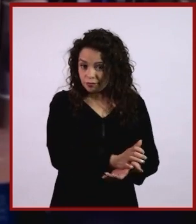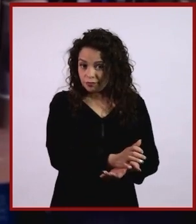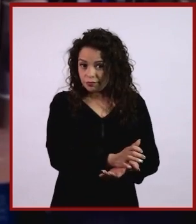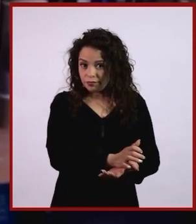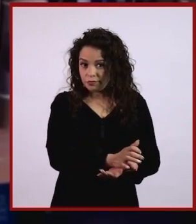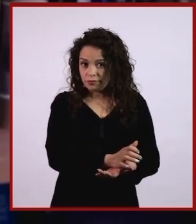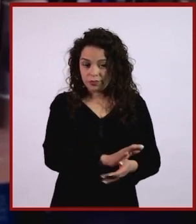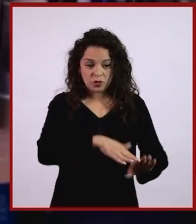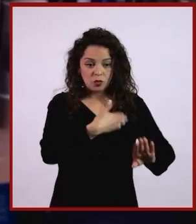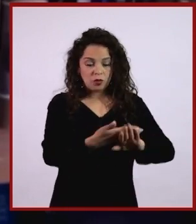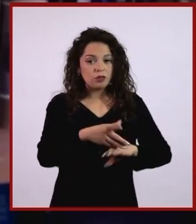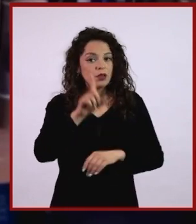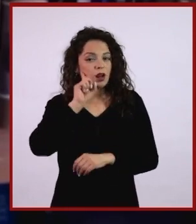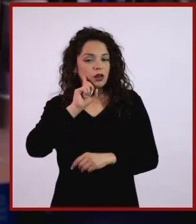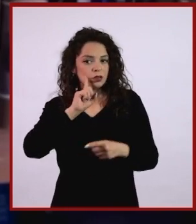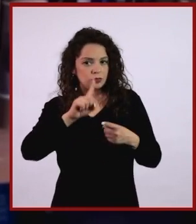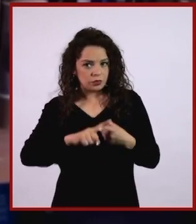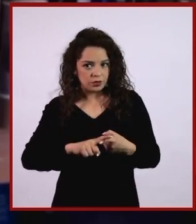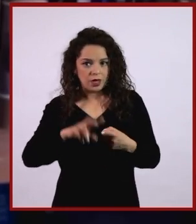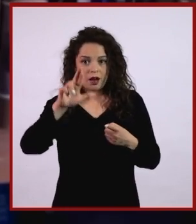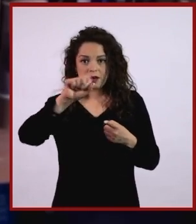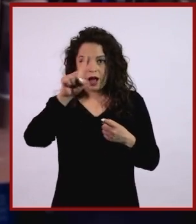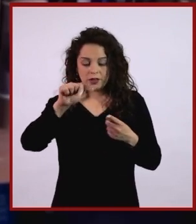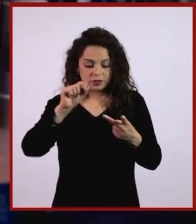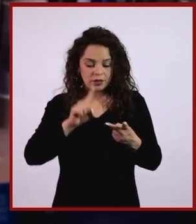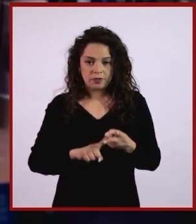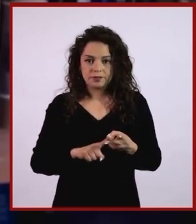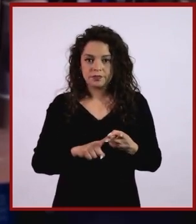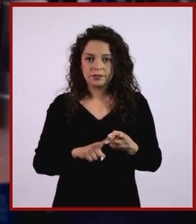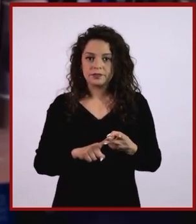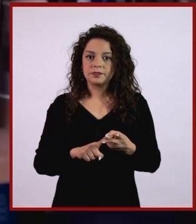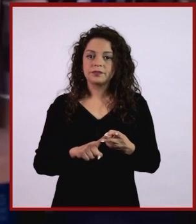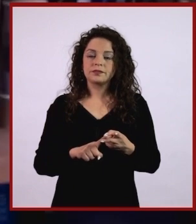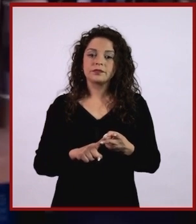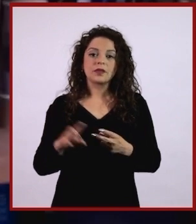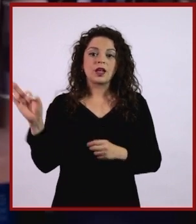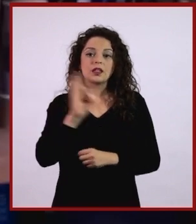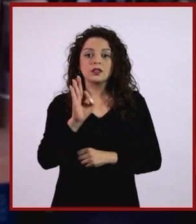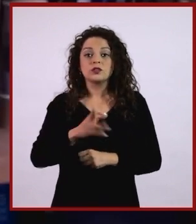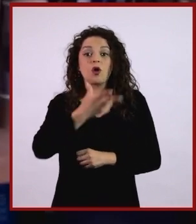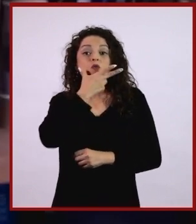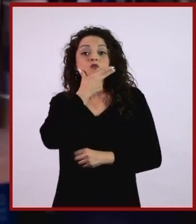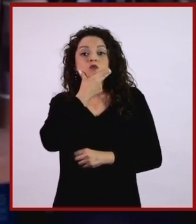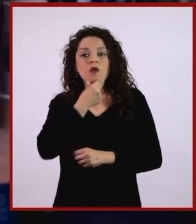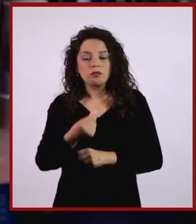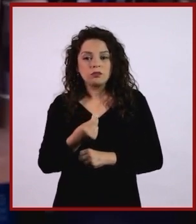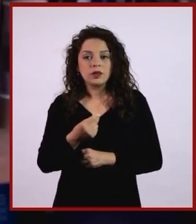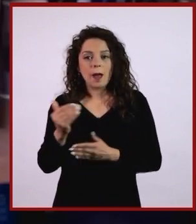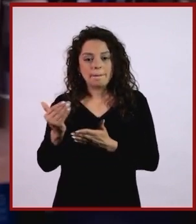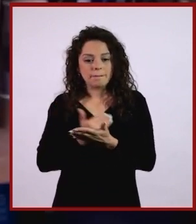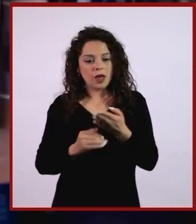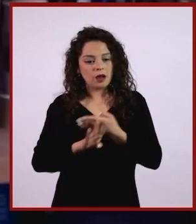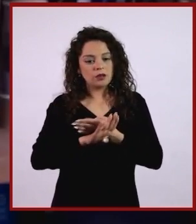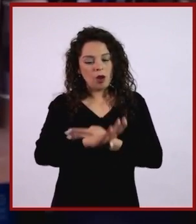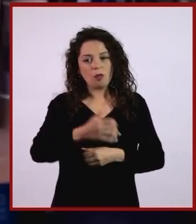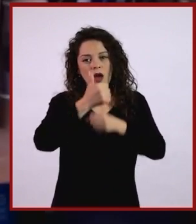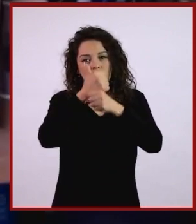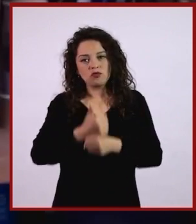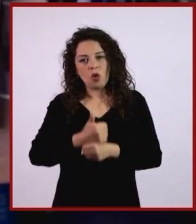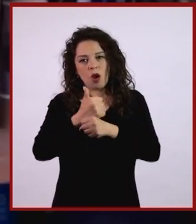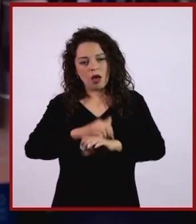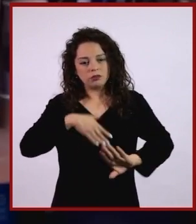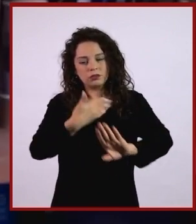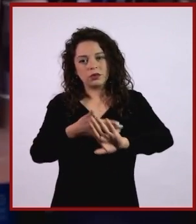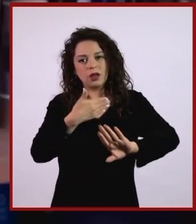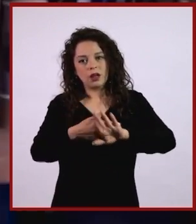fuéramos menos discriminadores contra las mujeres, si desde luego, en el particular caso, si los varones ejercieran menos violencia contra